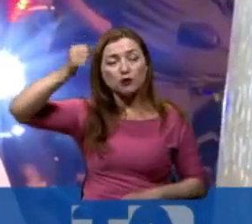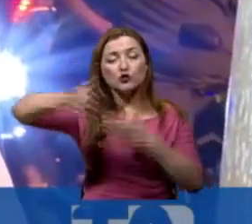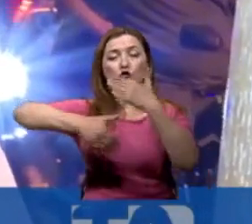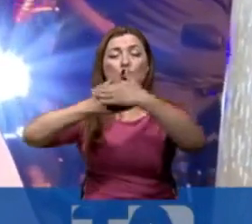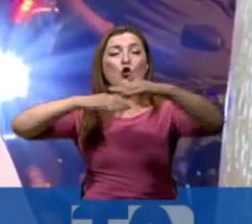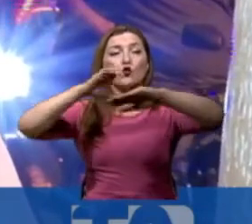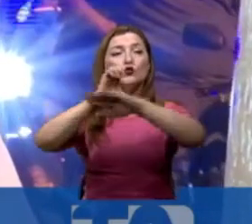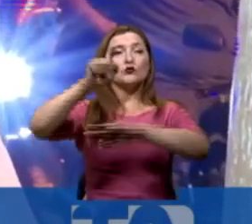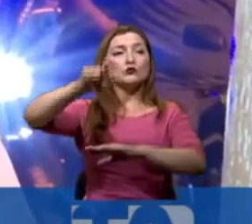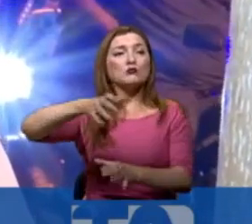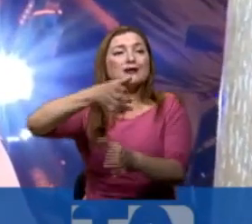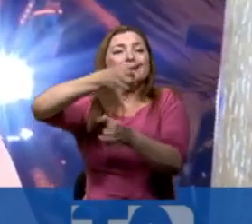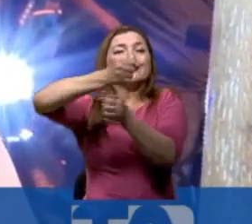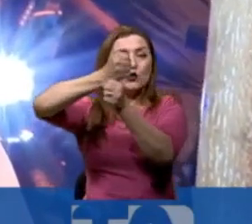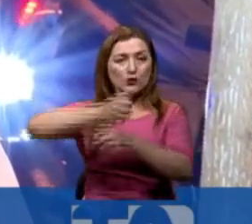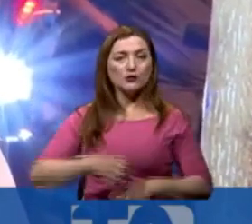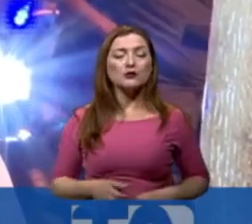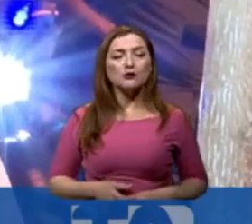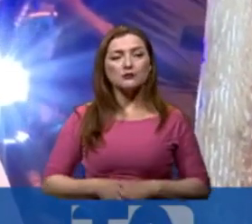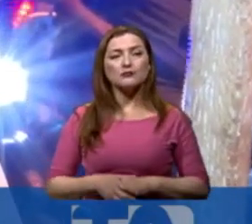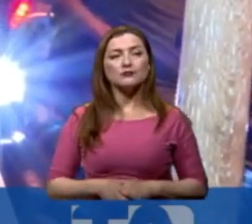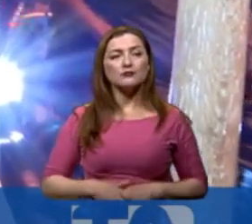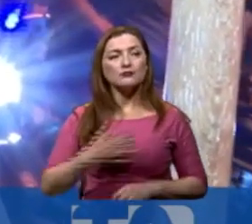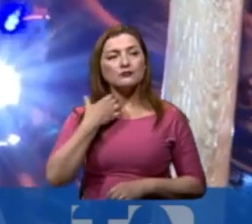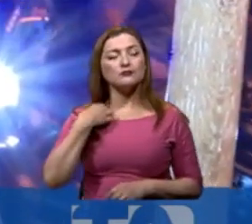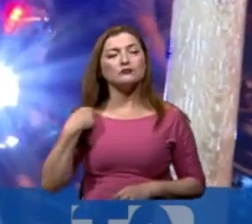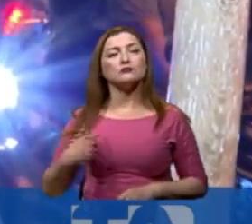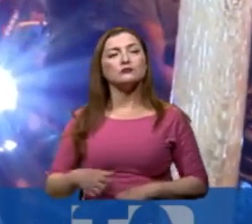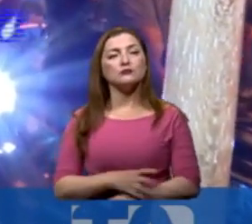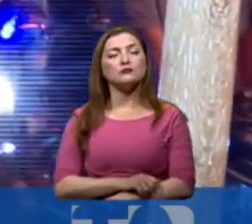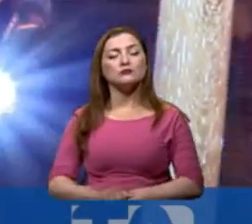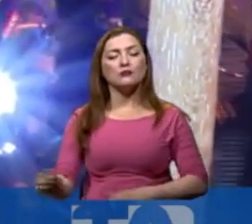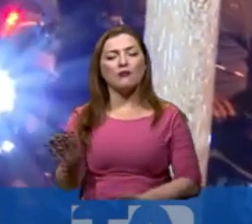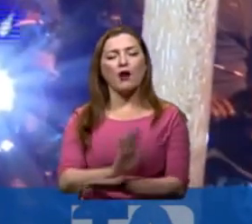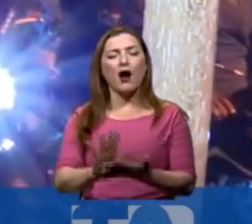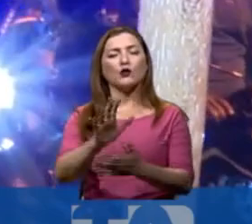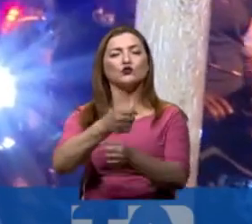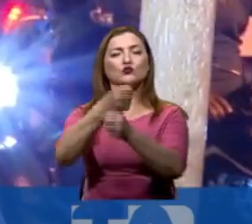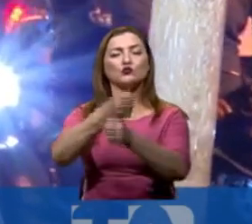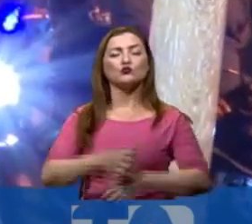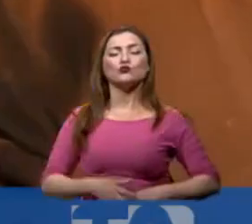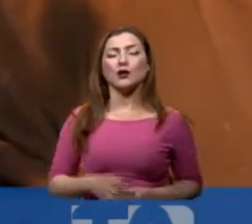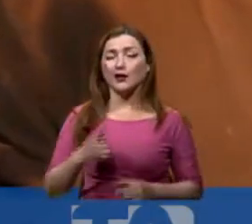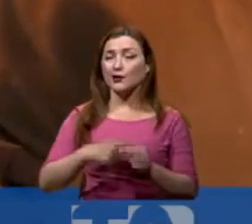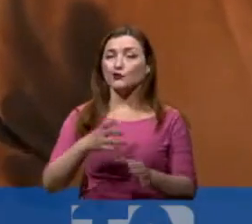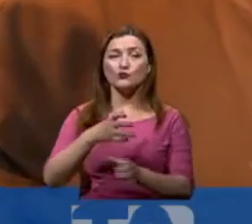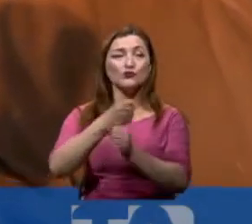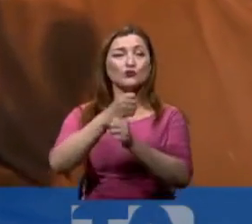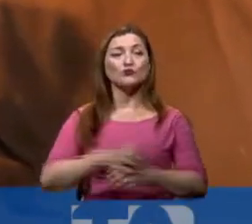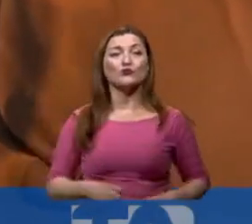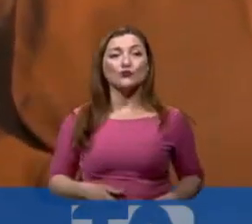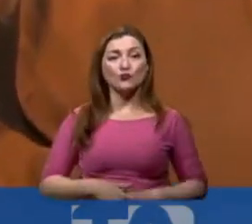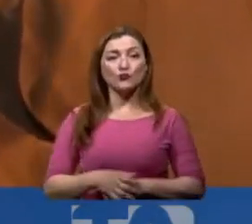marcha se da por la seguridad del barrio, la seguridad de Quito. Por